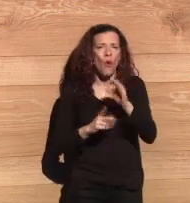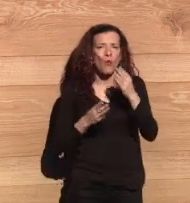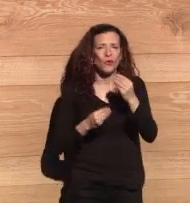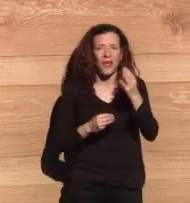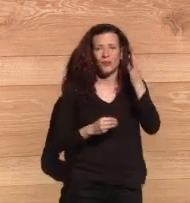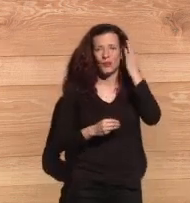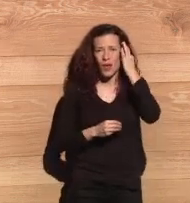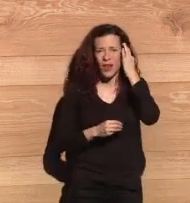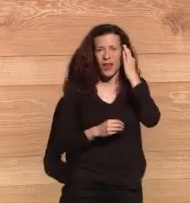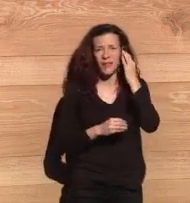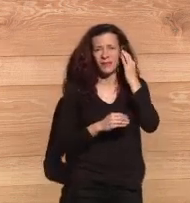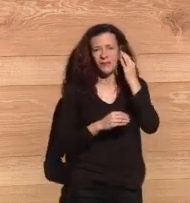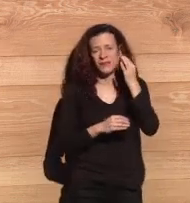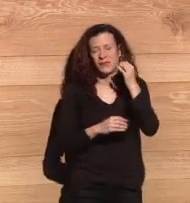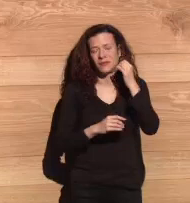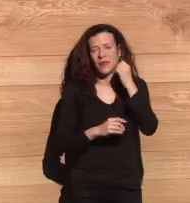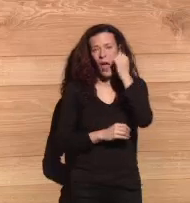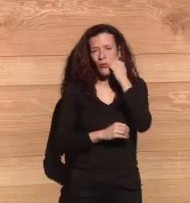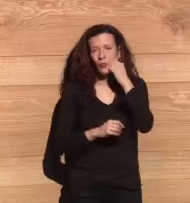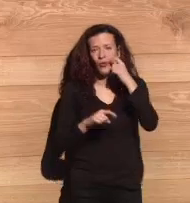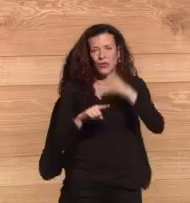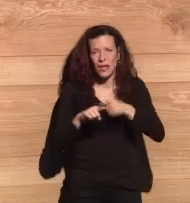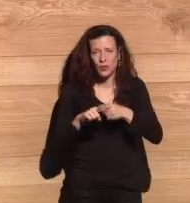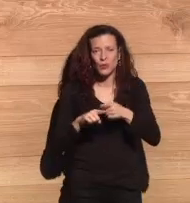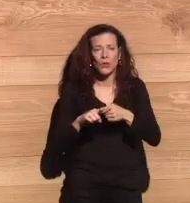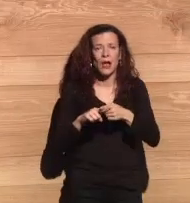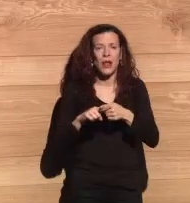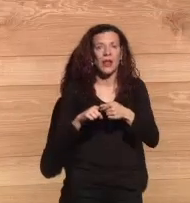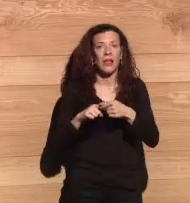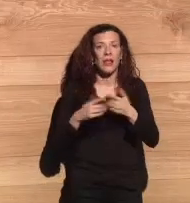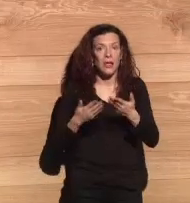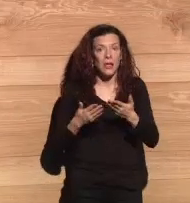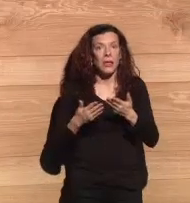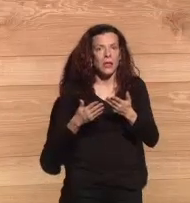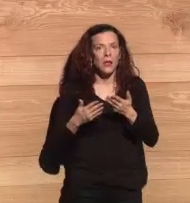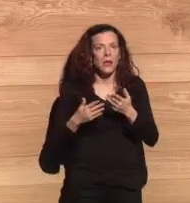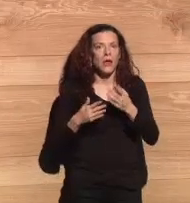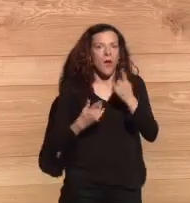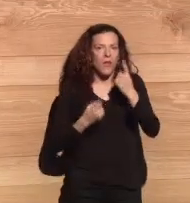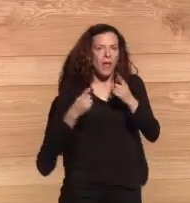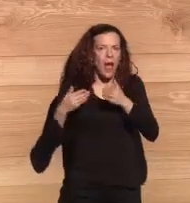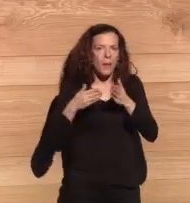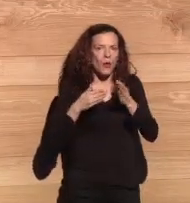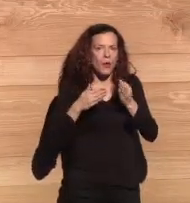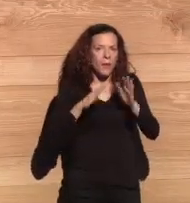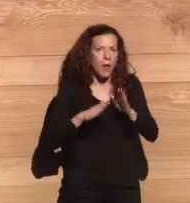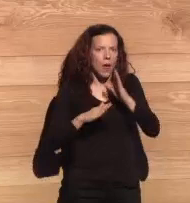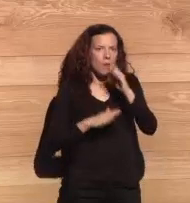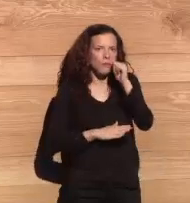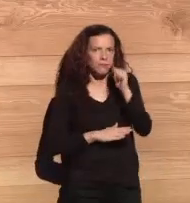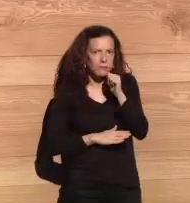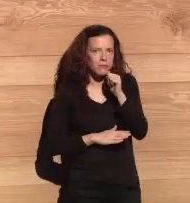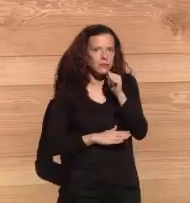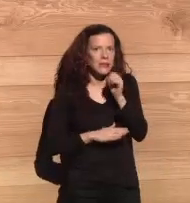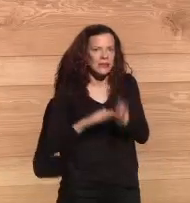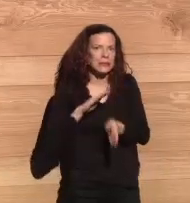son abusadas sexualmente, tienen sus hijos en el camino, tienen que parar el camino porque se quedan embarazadas,